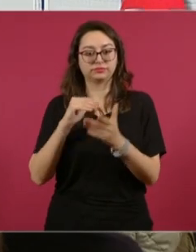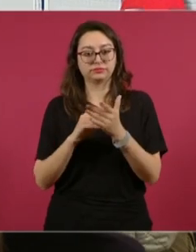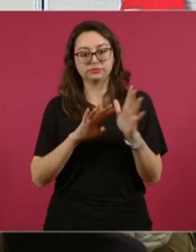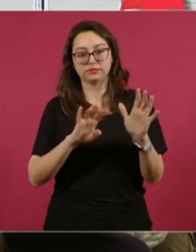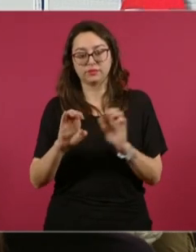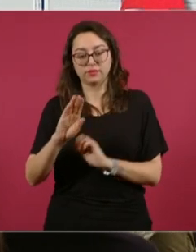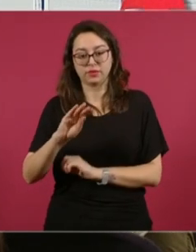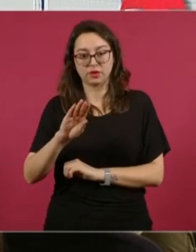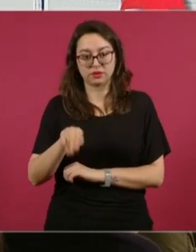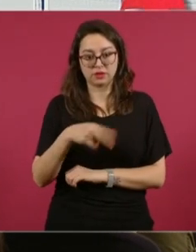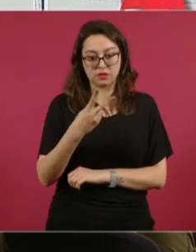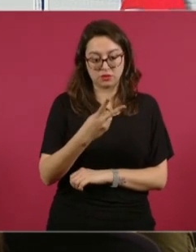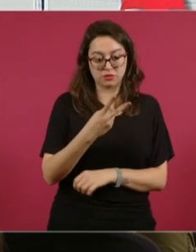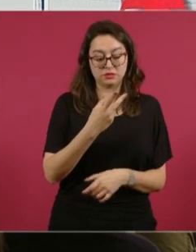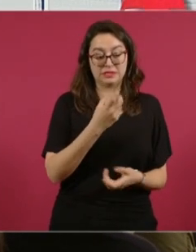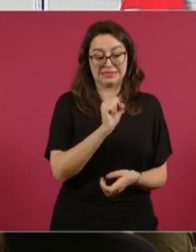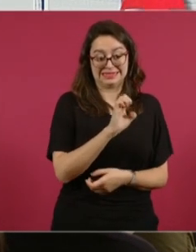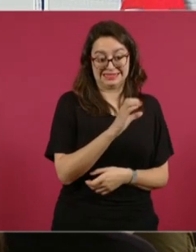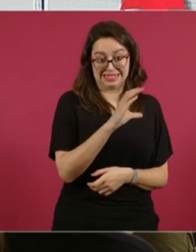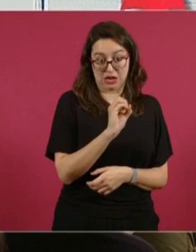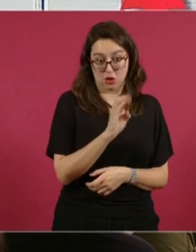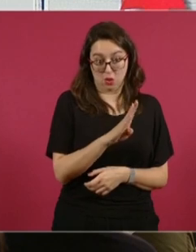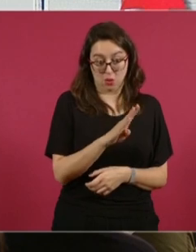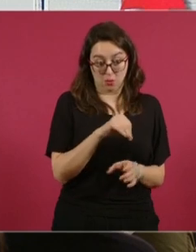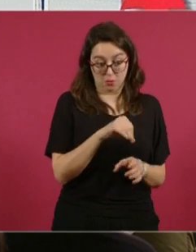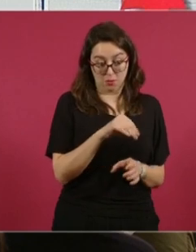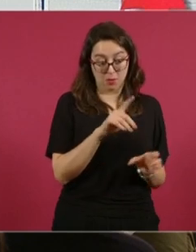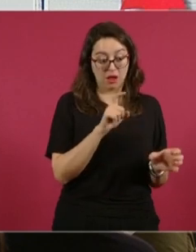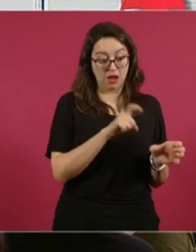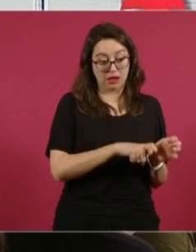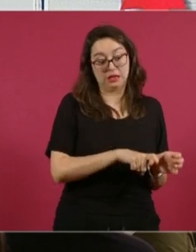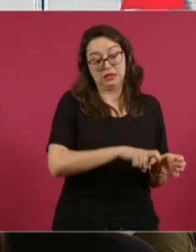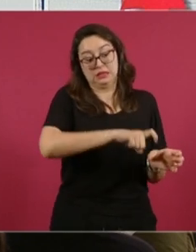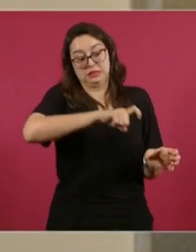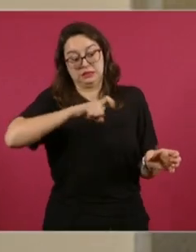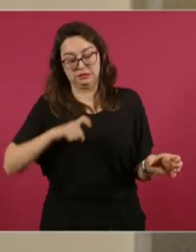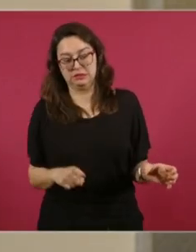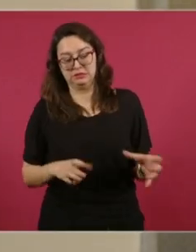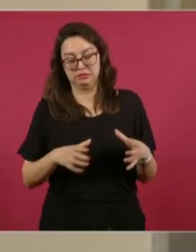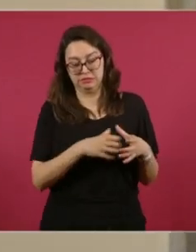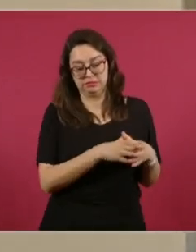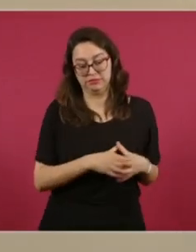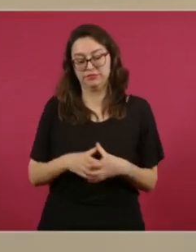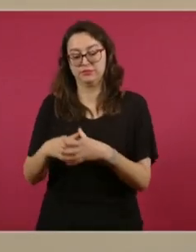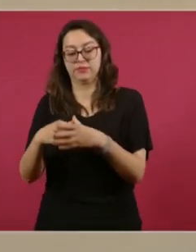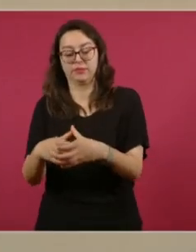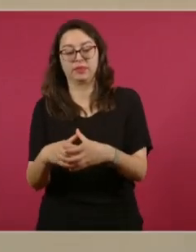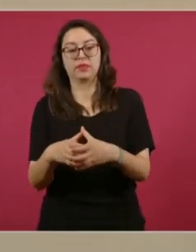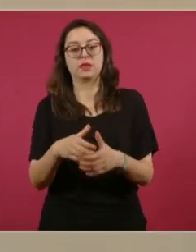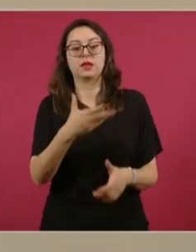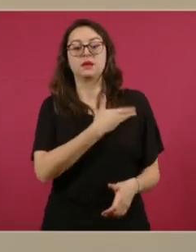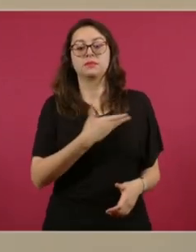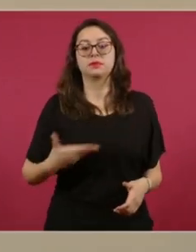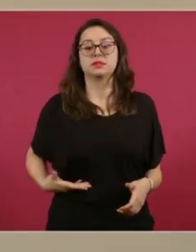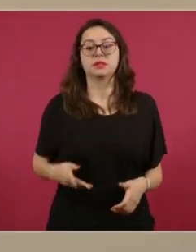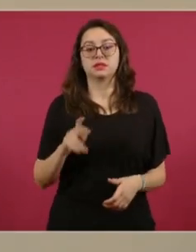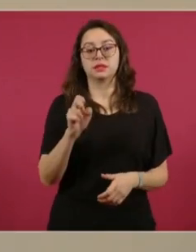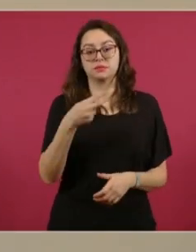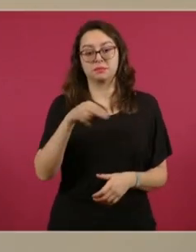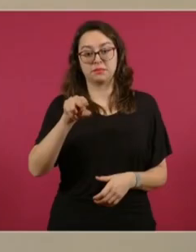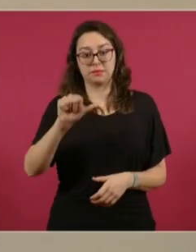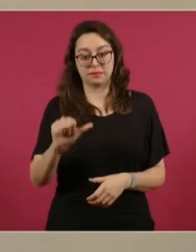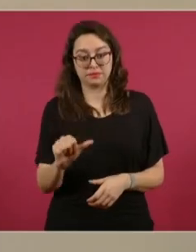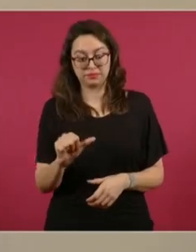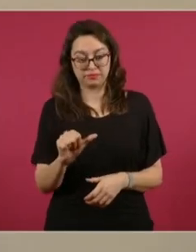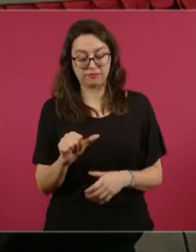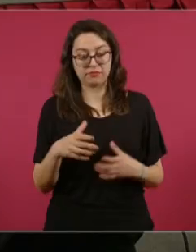de la Secretaría de Economía y después con las famosas reformas estructurales del entonces presidente Peña Nieto, se